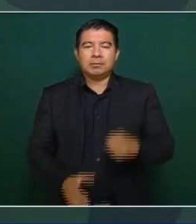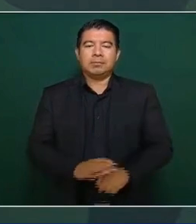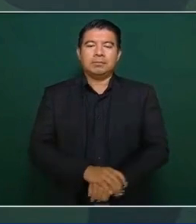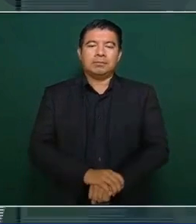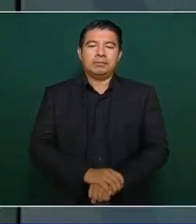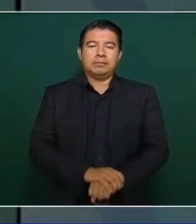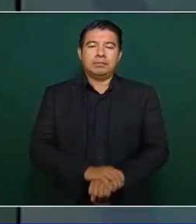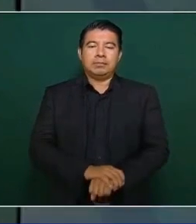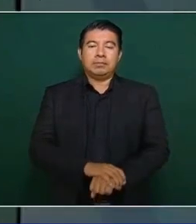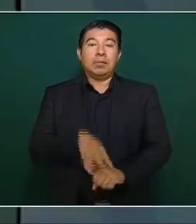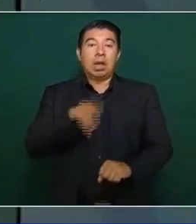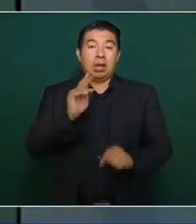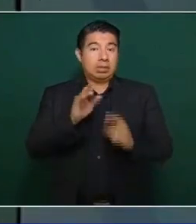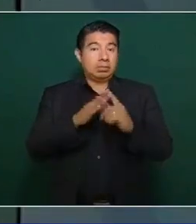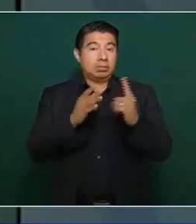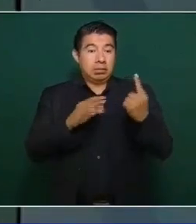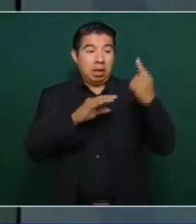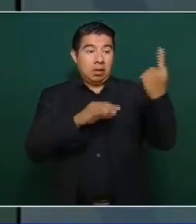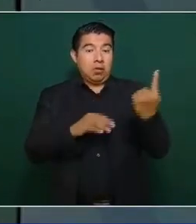Aún así,